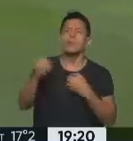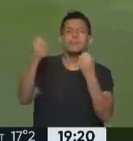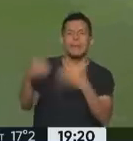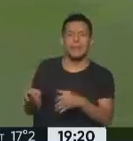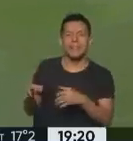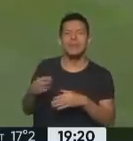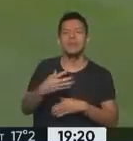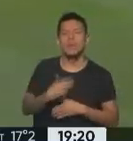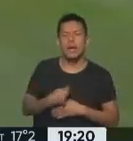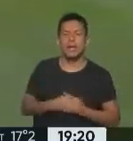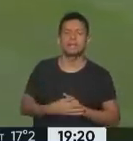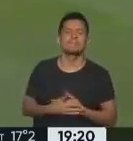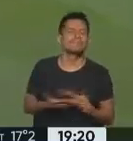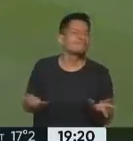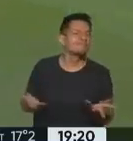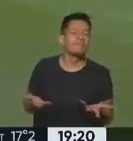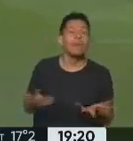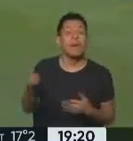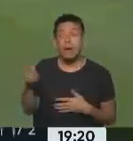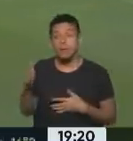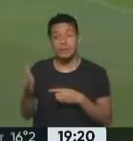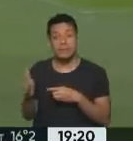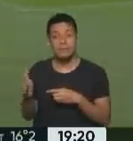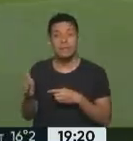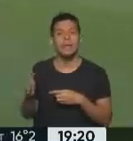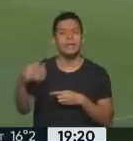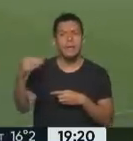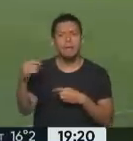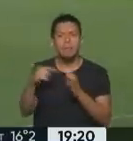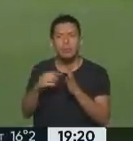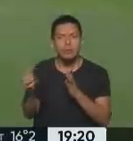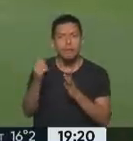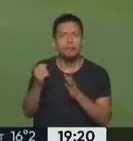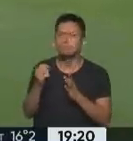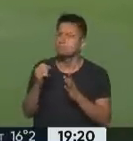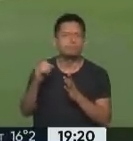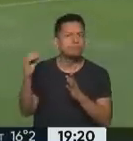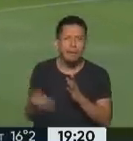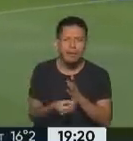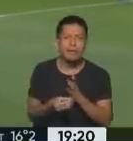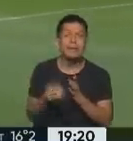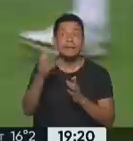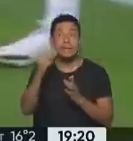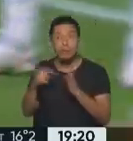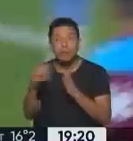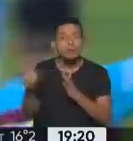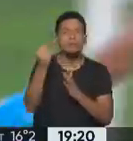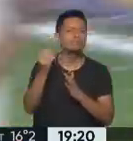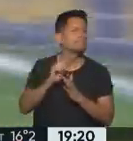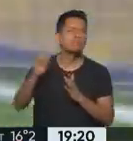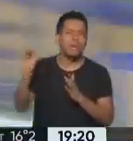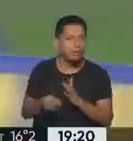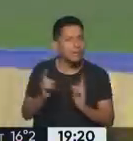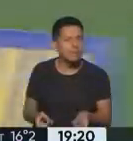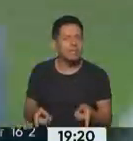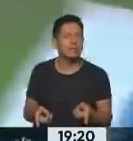Huracán, teniendo en cuenta que Aldo Civi debía sumar y perdió. que Tigre debía sumar y también perdió.